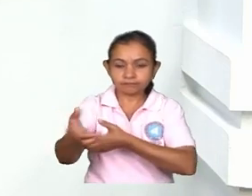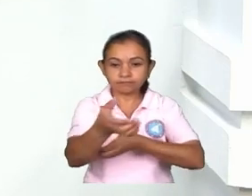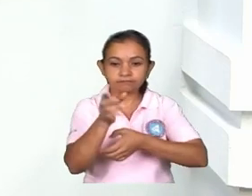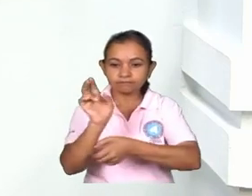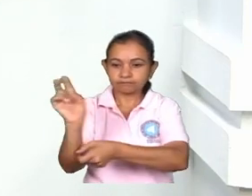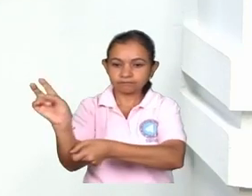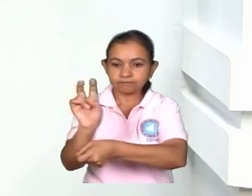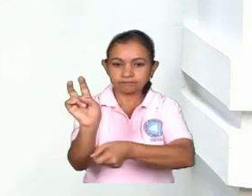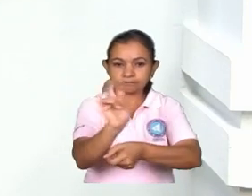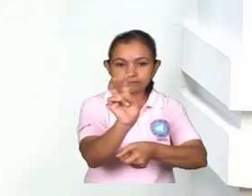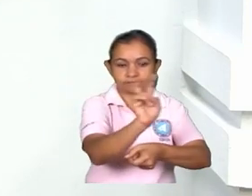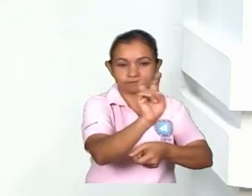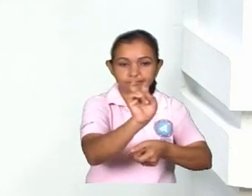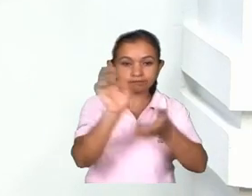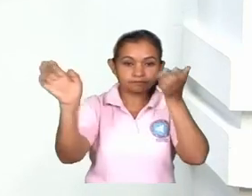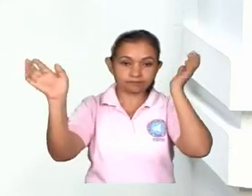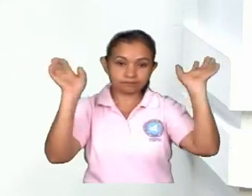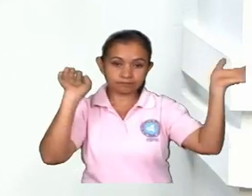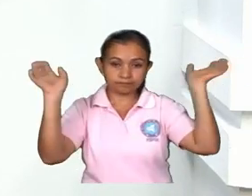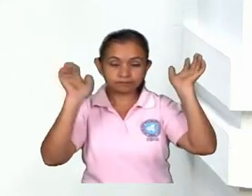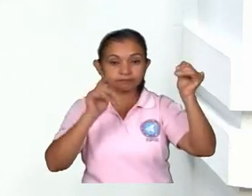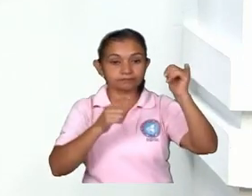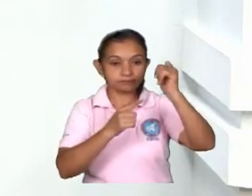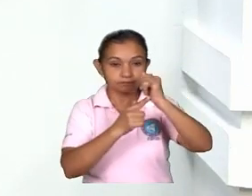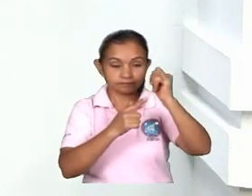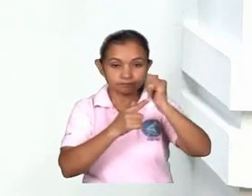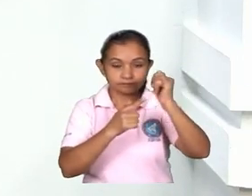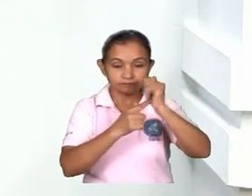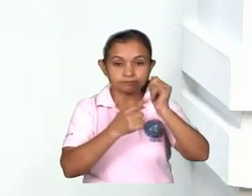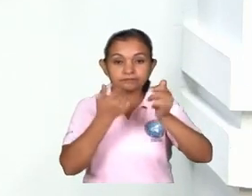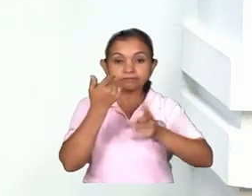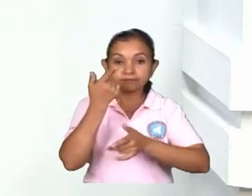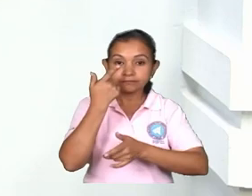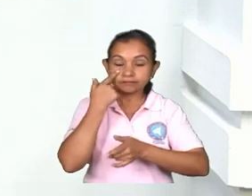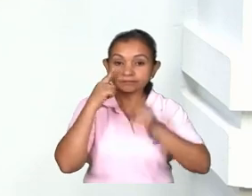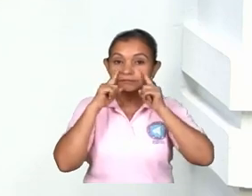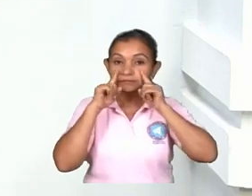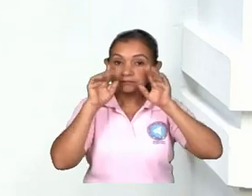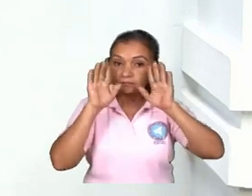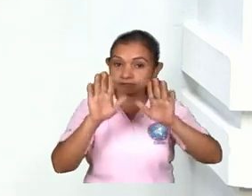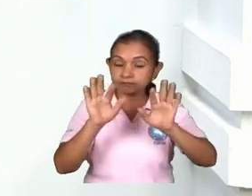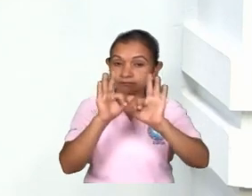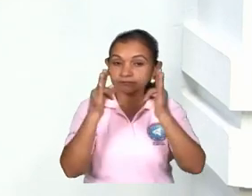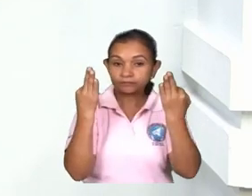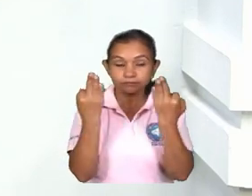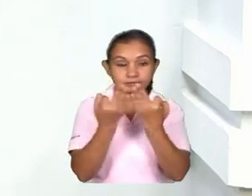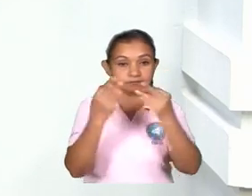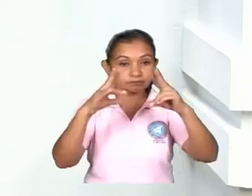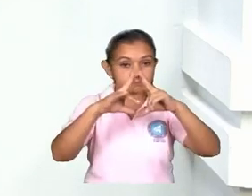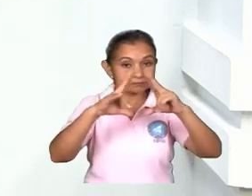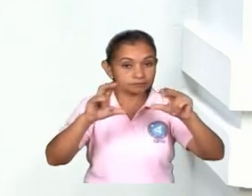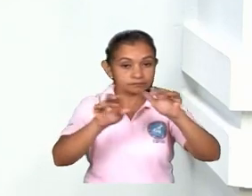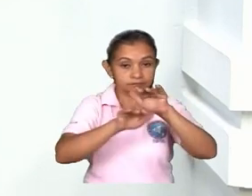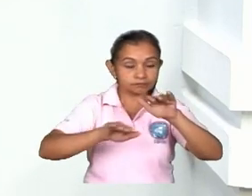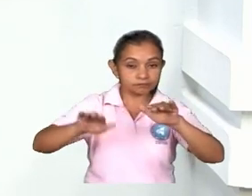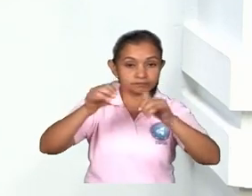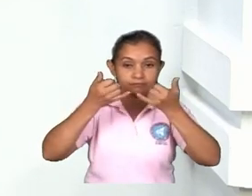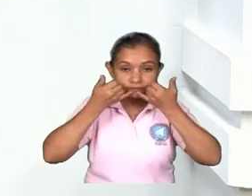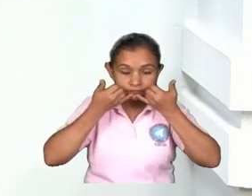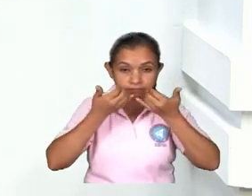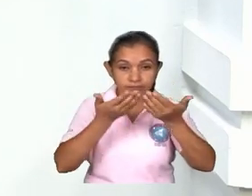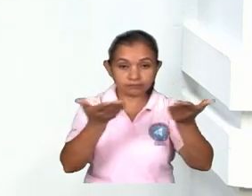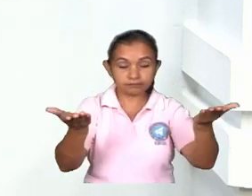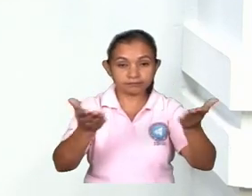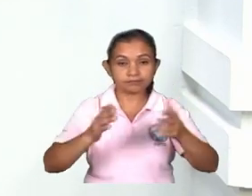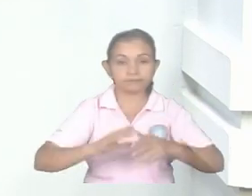inspecciona tramos del mercado Danilo Medina en Tipitapa para garantizar la seguridad de las familias nicaragüenses. Más detalles a través del